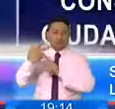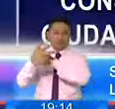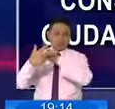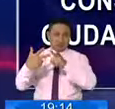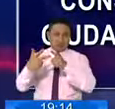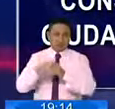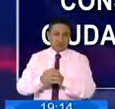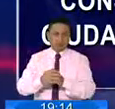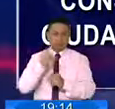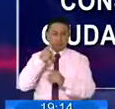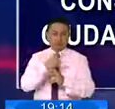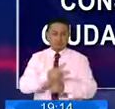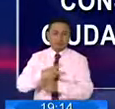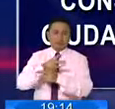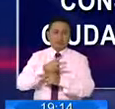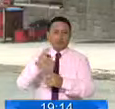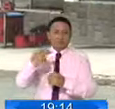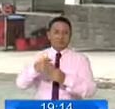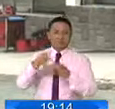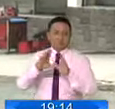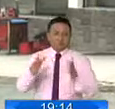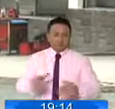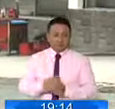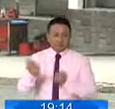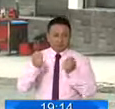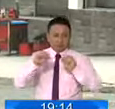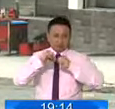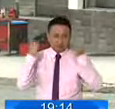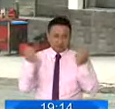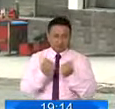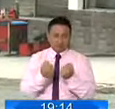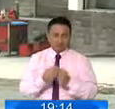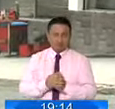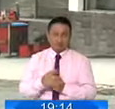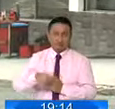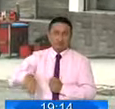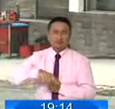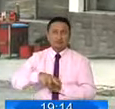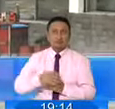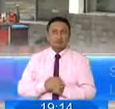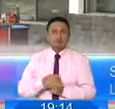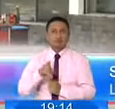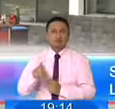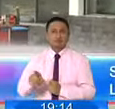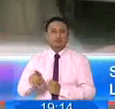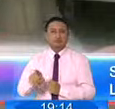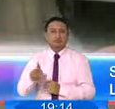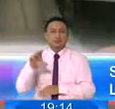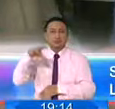el Consejo de Participación Ciudadana y Control Social, dice que se está atentando contra la estructura del